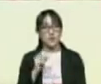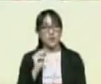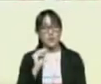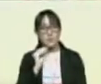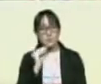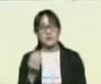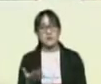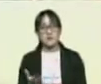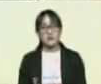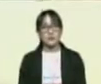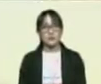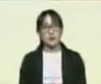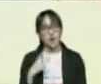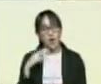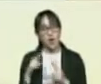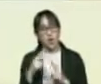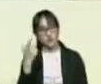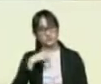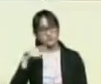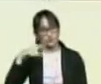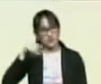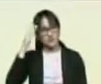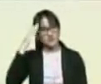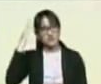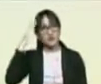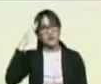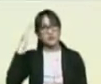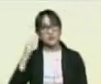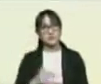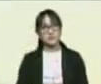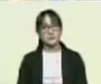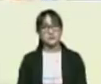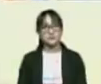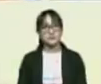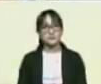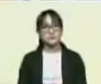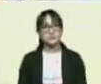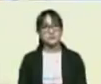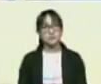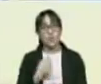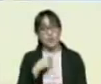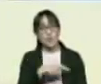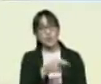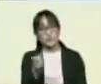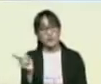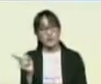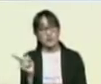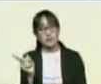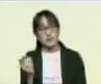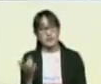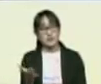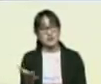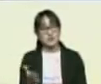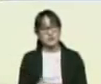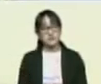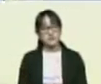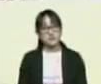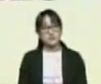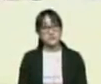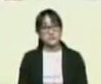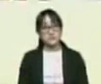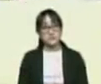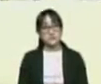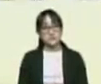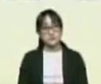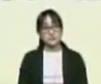trabajadores que me conocen, yo les digo a ustedes, sobre todo con